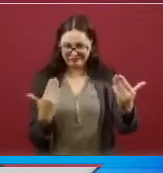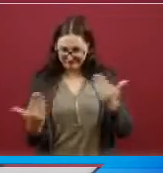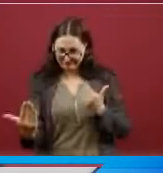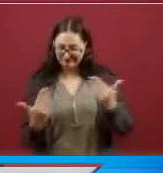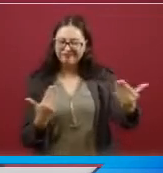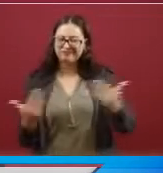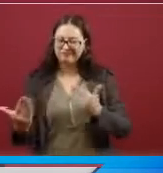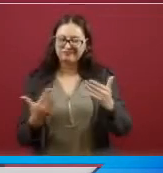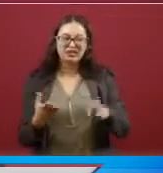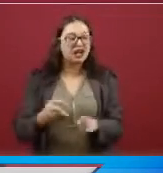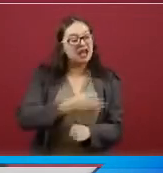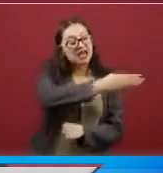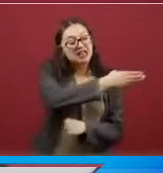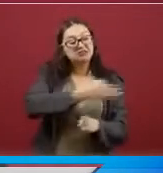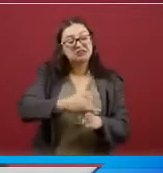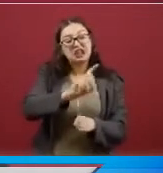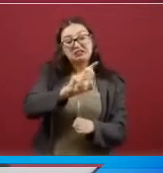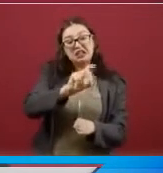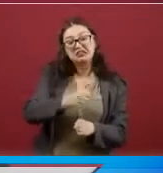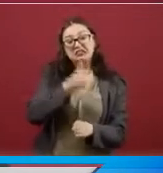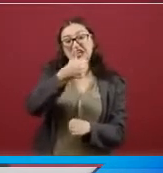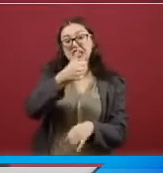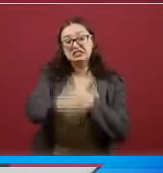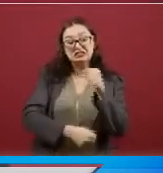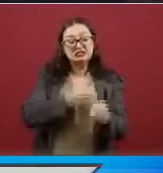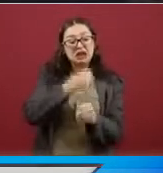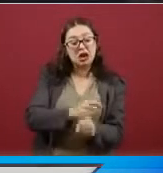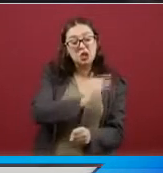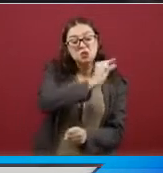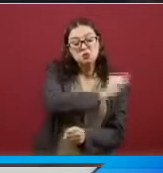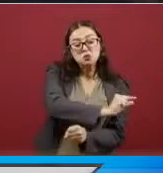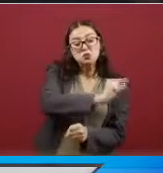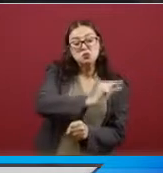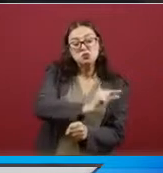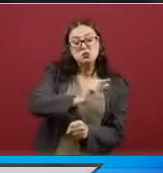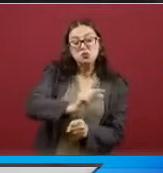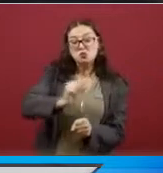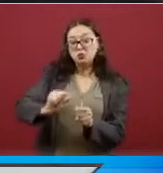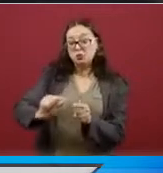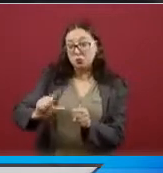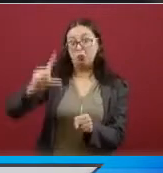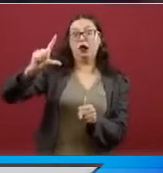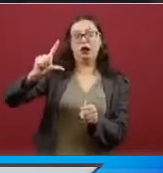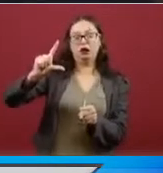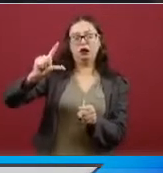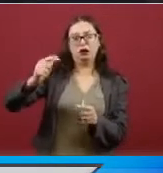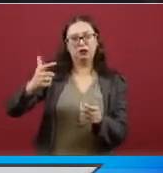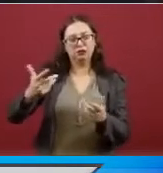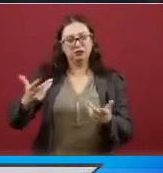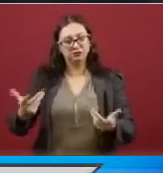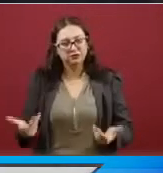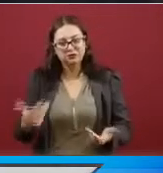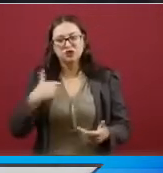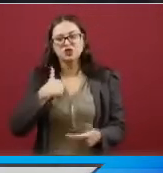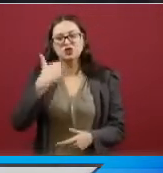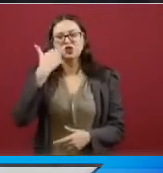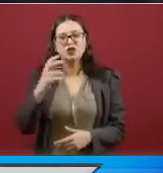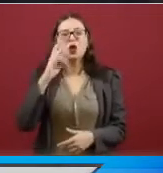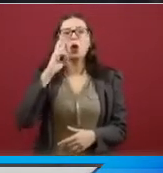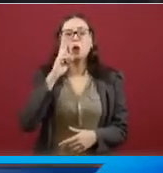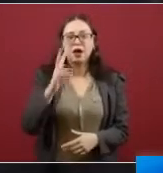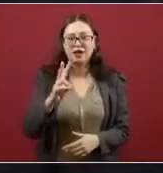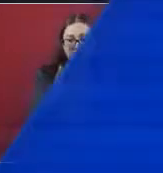al inicio de este gobierno. No se permitirá la sobreexplotación de los trabajadores, garantizando siempre salarios justos y cambiar el rumbo de